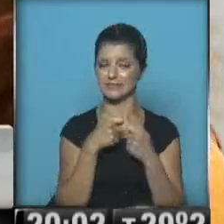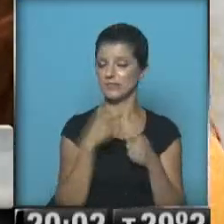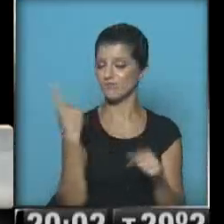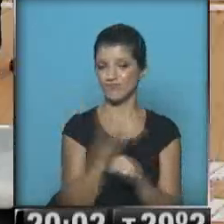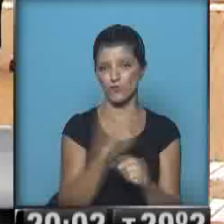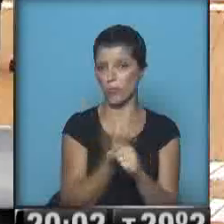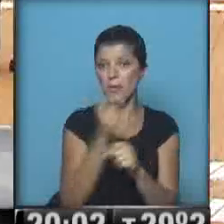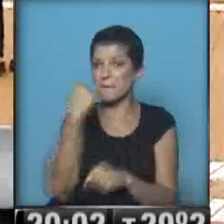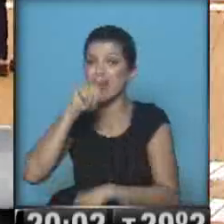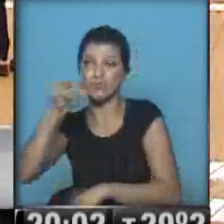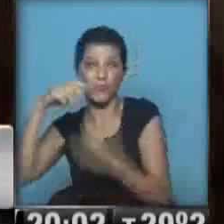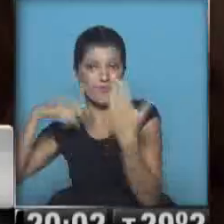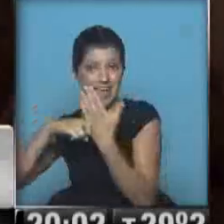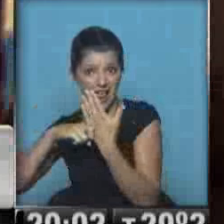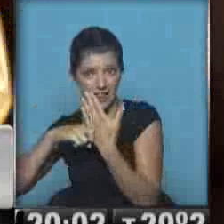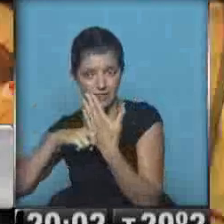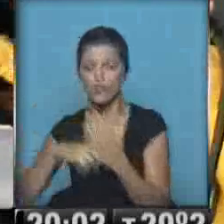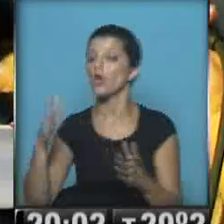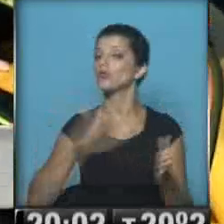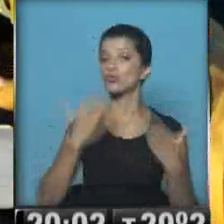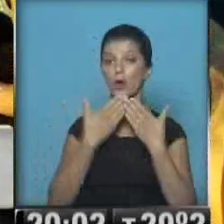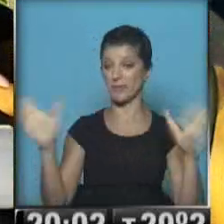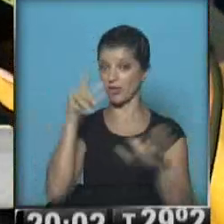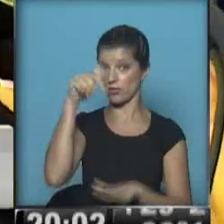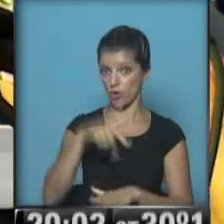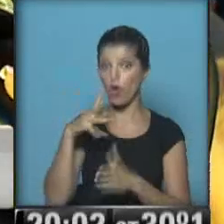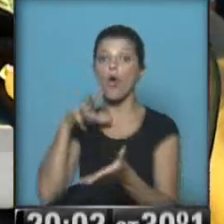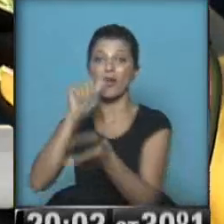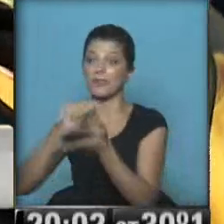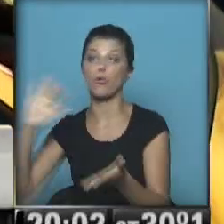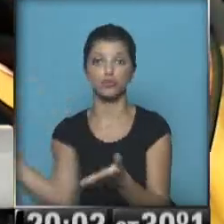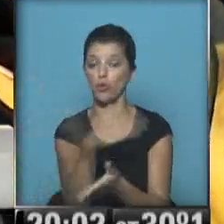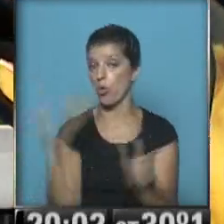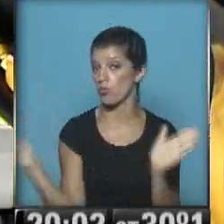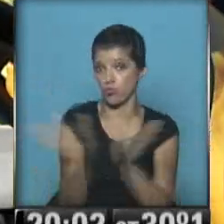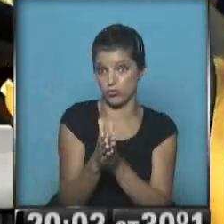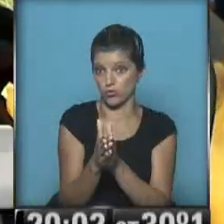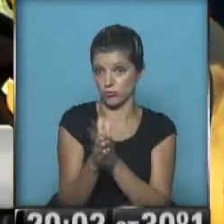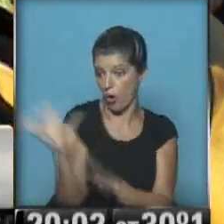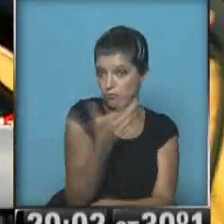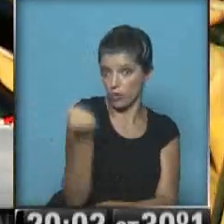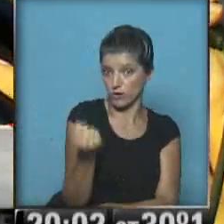su fiscal de cámara. La libertad que nosotros gozamos hoy la conquistamos entre todos, y una